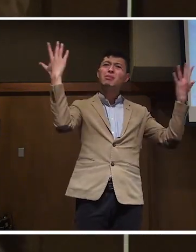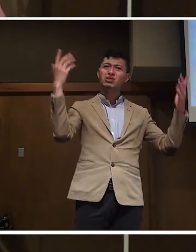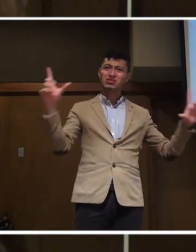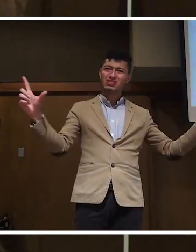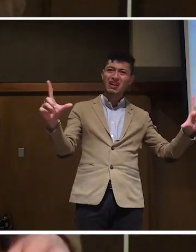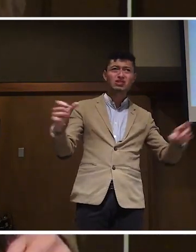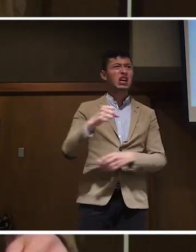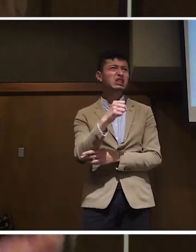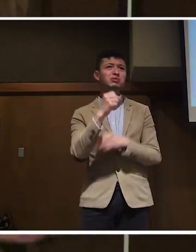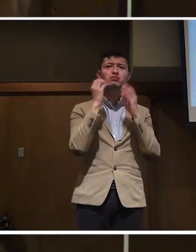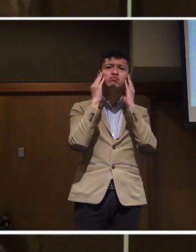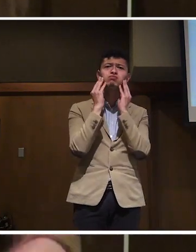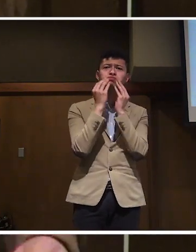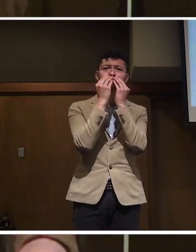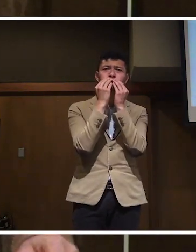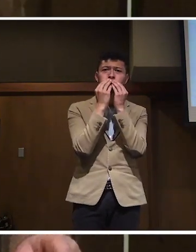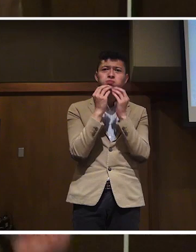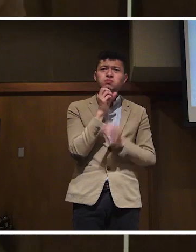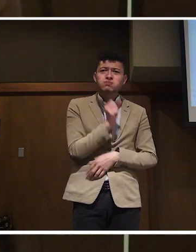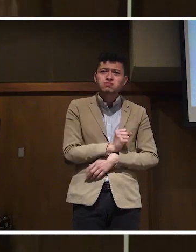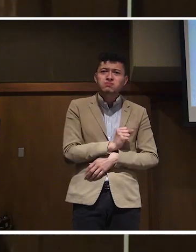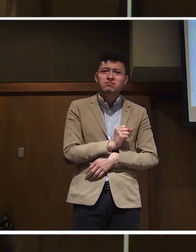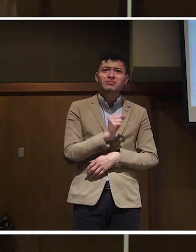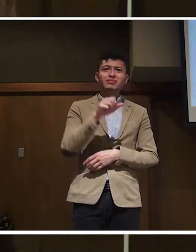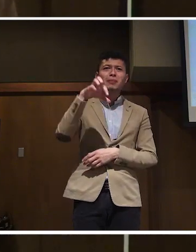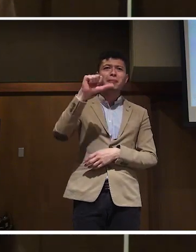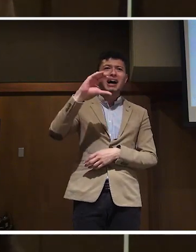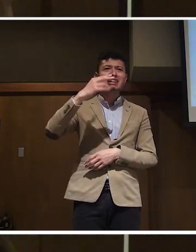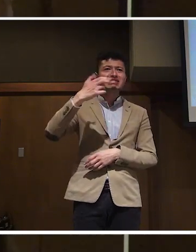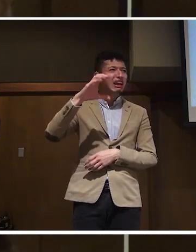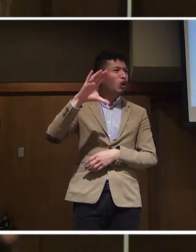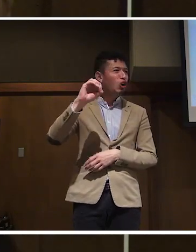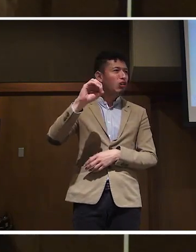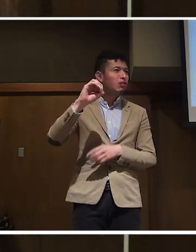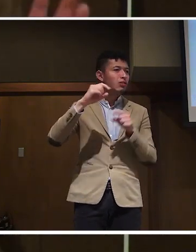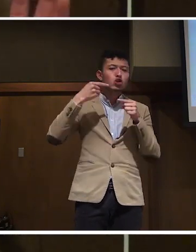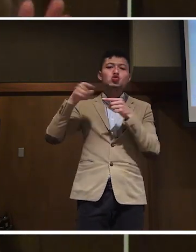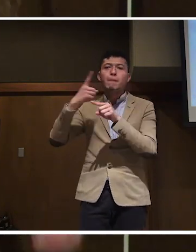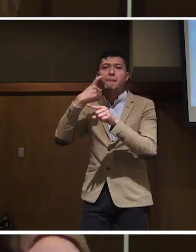papá de Pacheco, el de la televisión, que había reunido esos papeles en algún momento